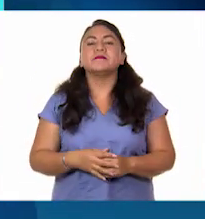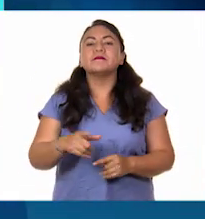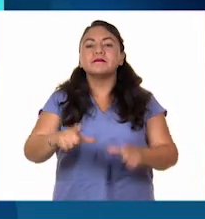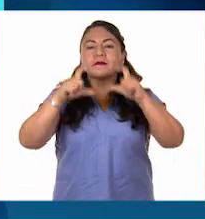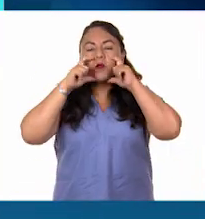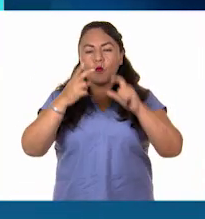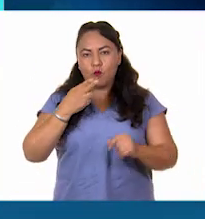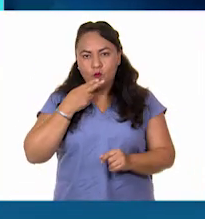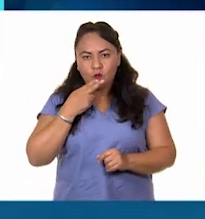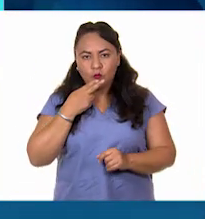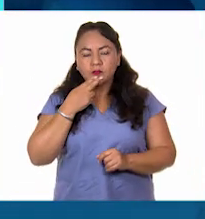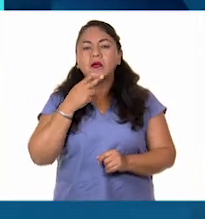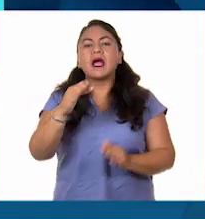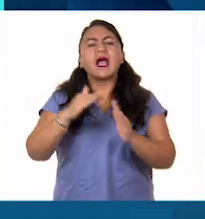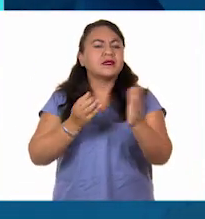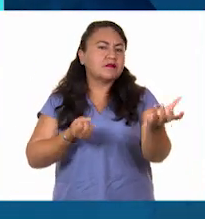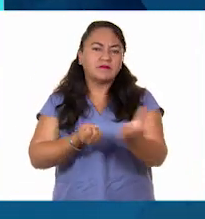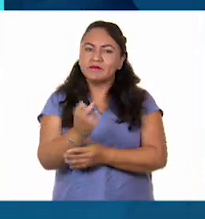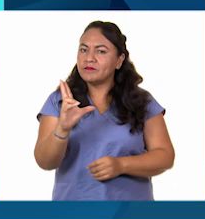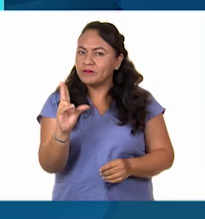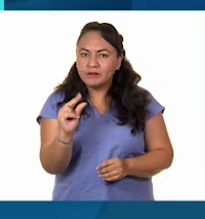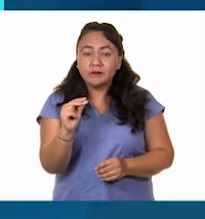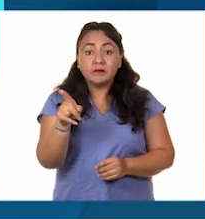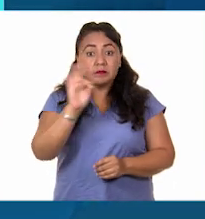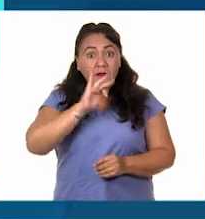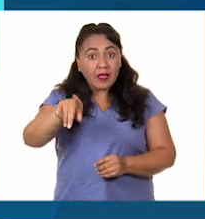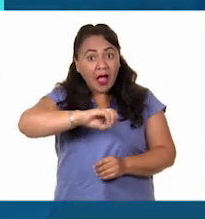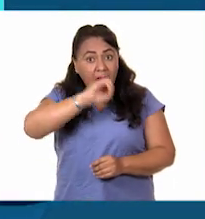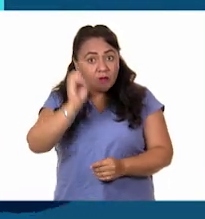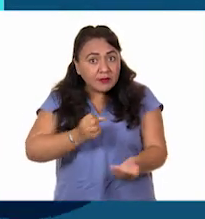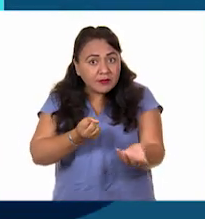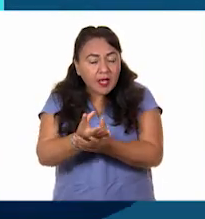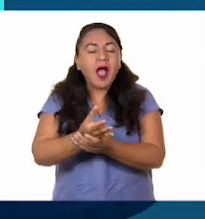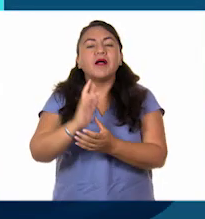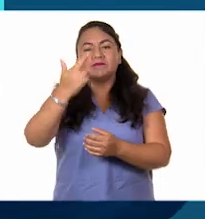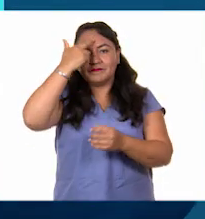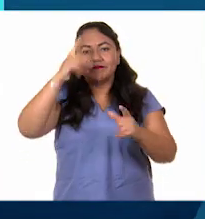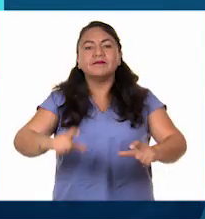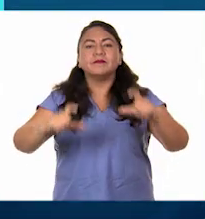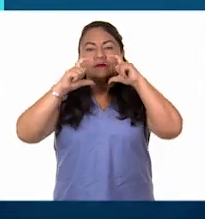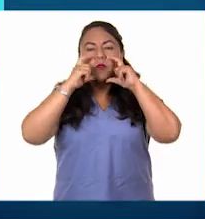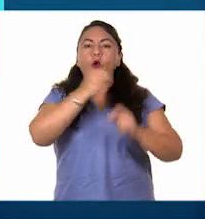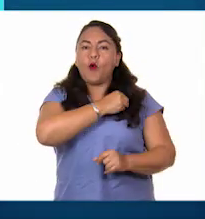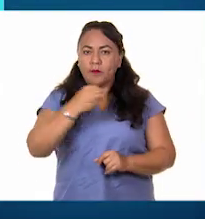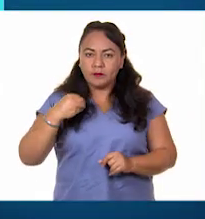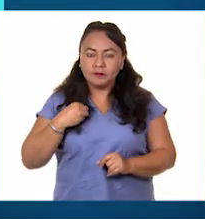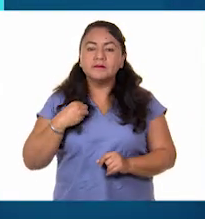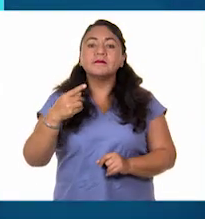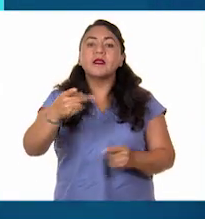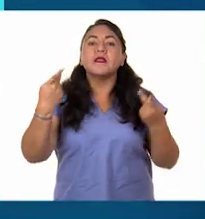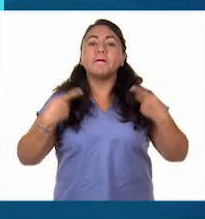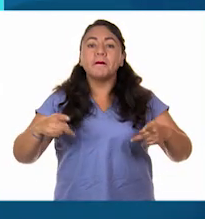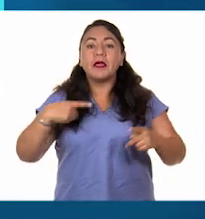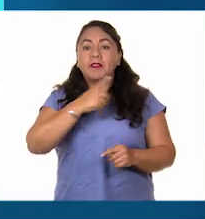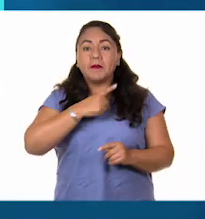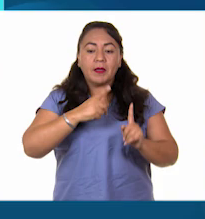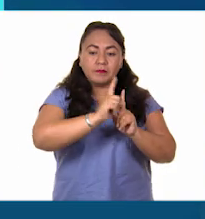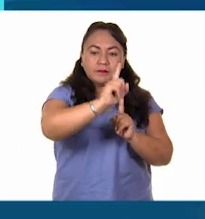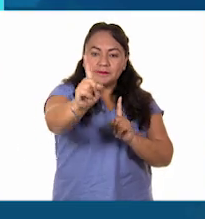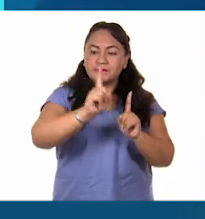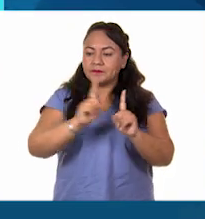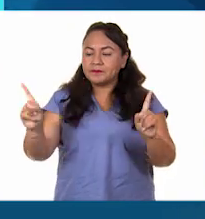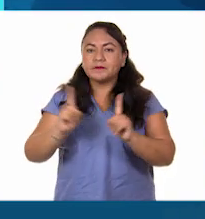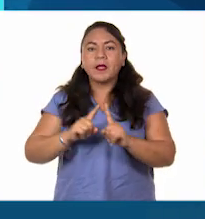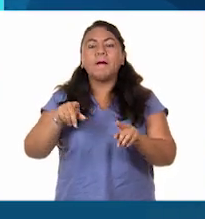Utiliza cubrebocas. No salgas de casa. Si tienes que hacerlo, recuerda que es obligatorio utilizarlo. Mantén una distancia mínima de